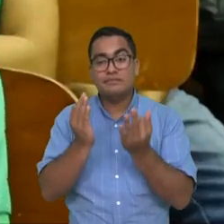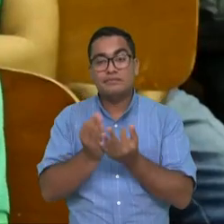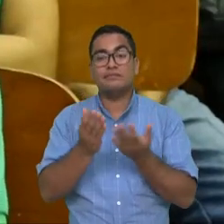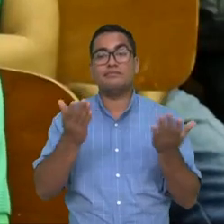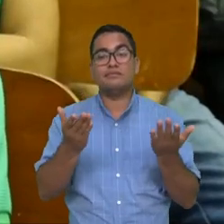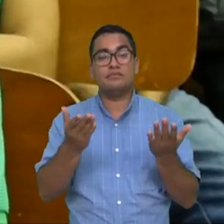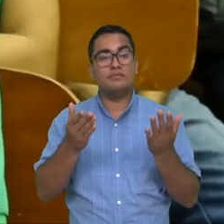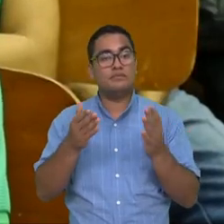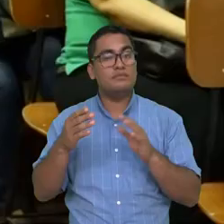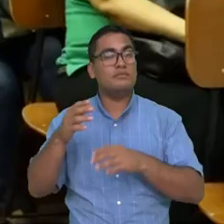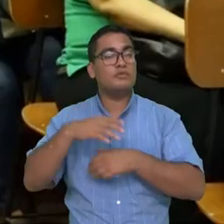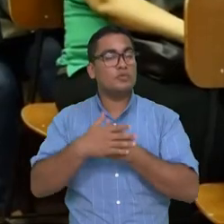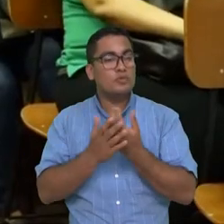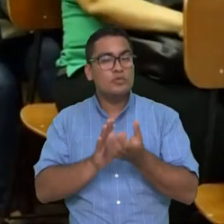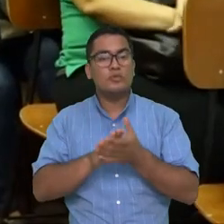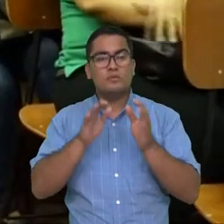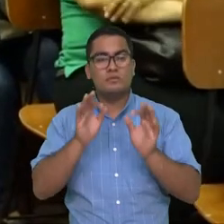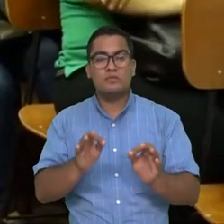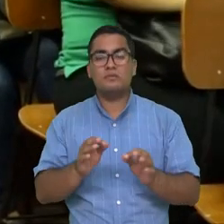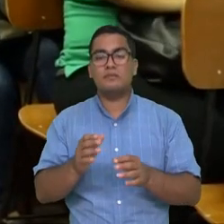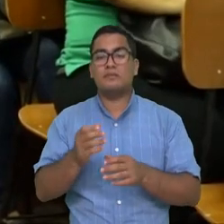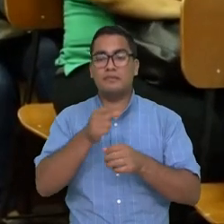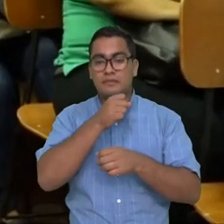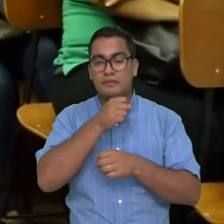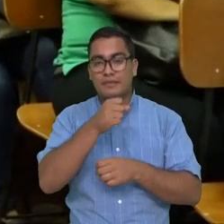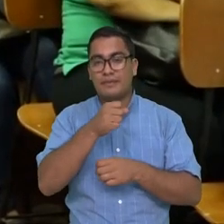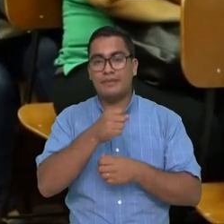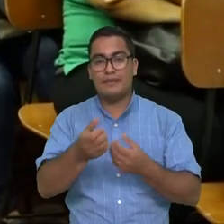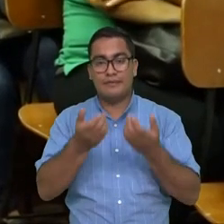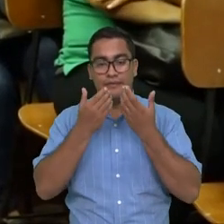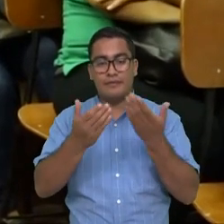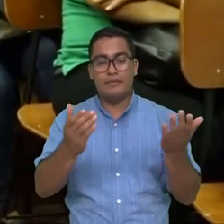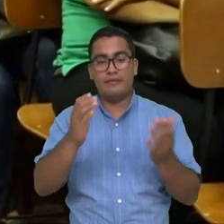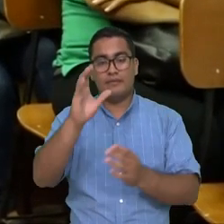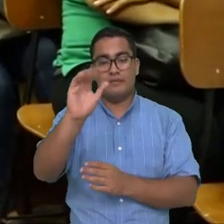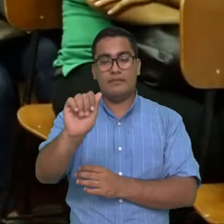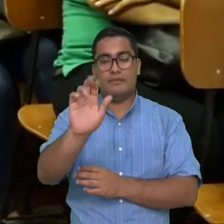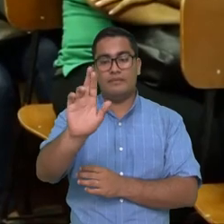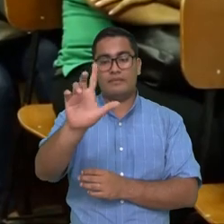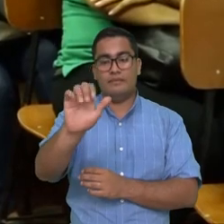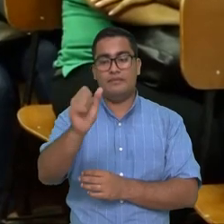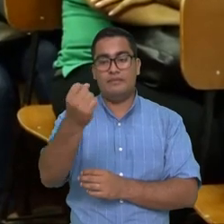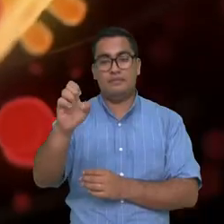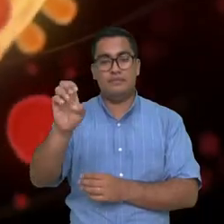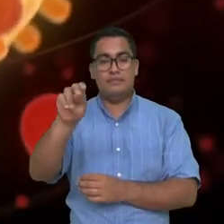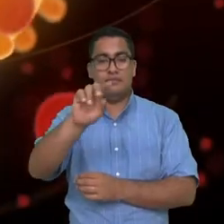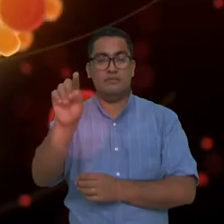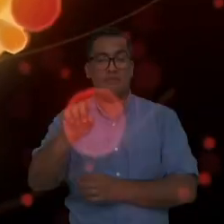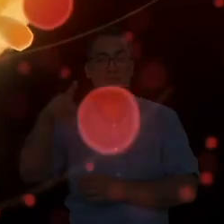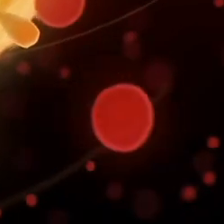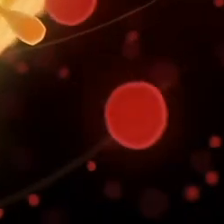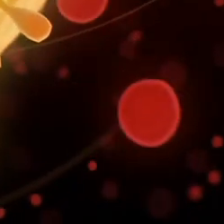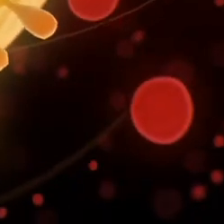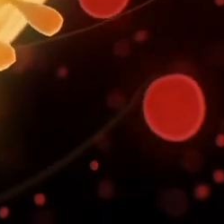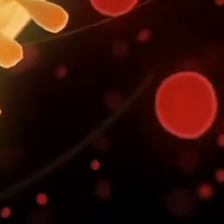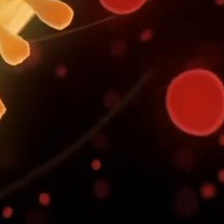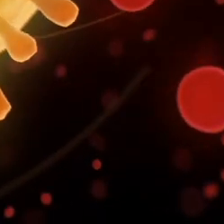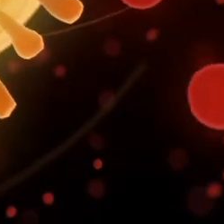que salgamos adelante en este nuevo caso. Les informó con cámara de Alex Girón Zúñiga, Carla Sáenz Padilla.